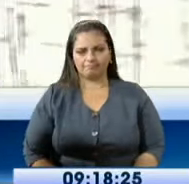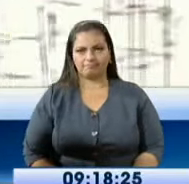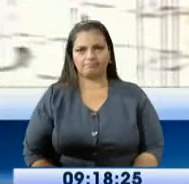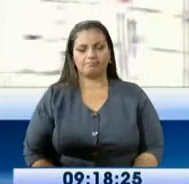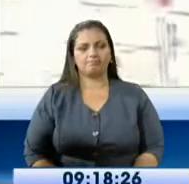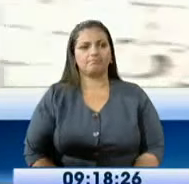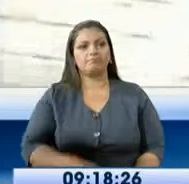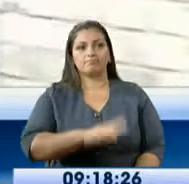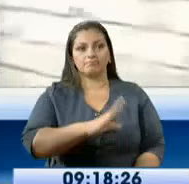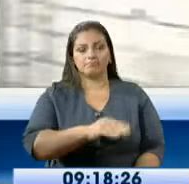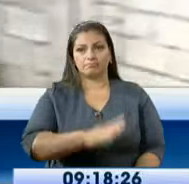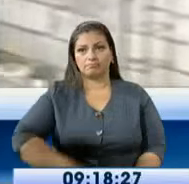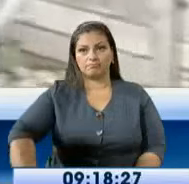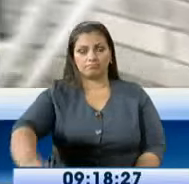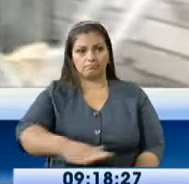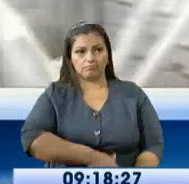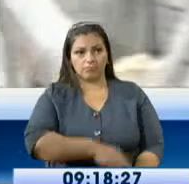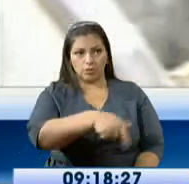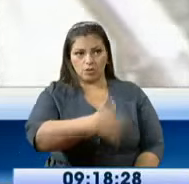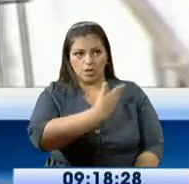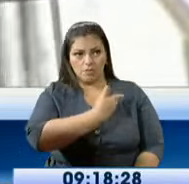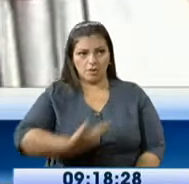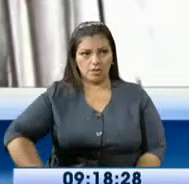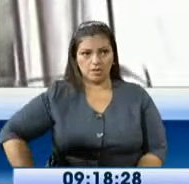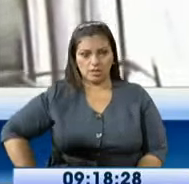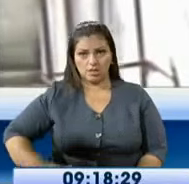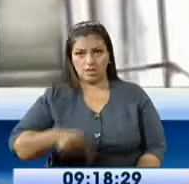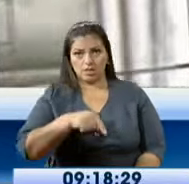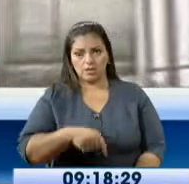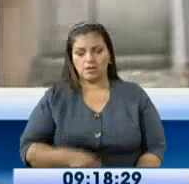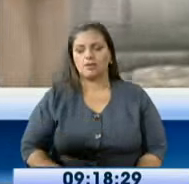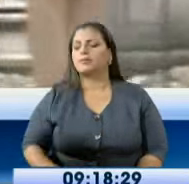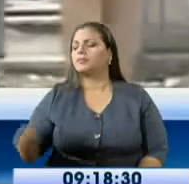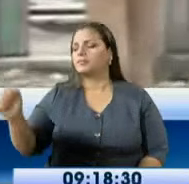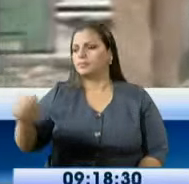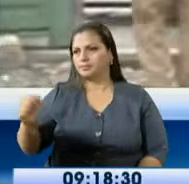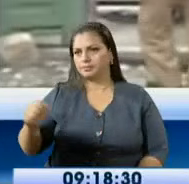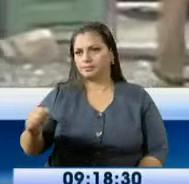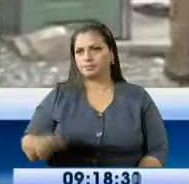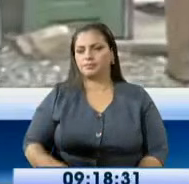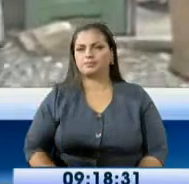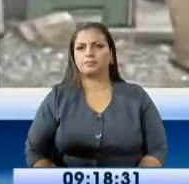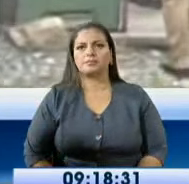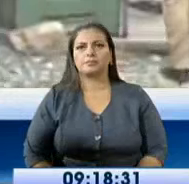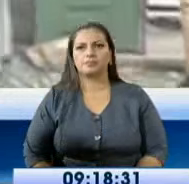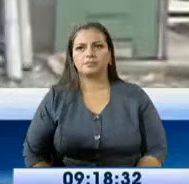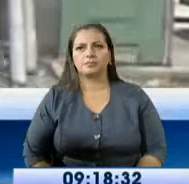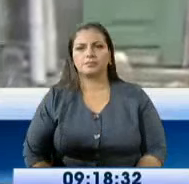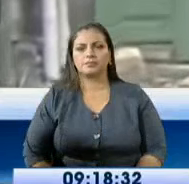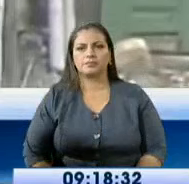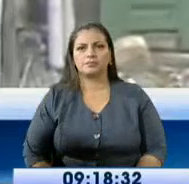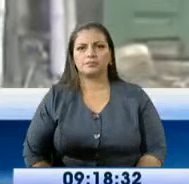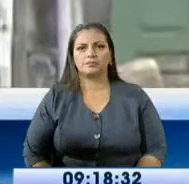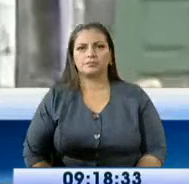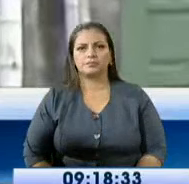presidente, ¿no, verdad? Es el presidente de la... Sí, así menciona. Sí, pero no, la verdad, él